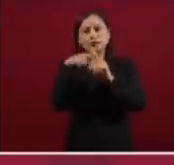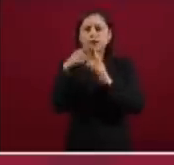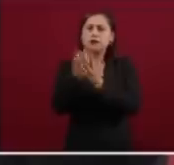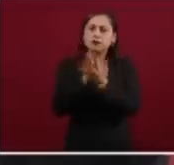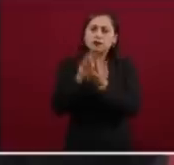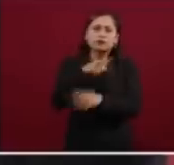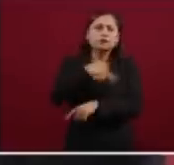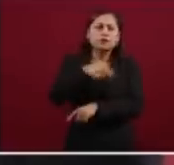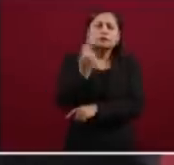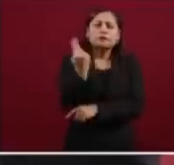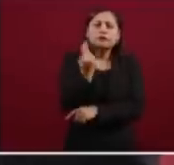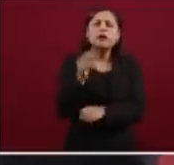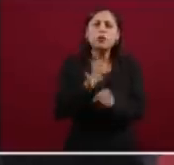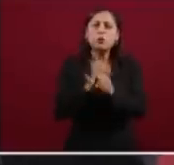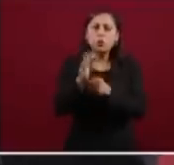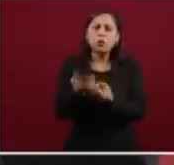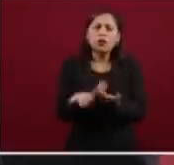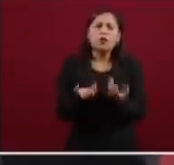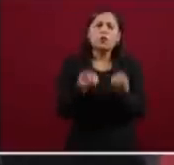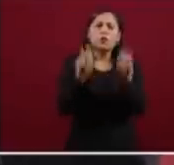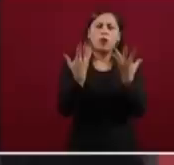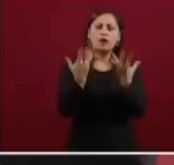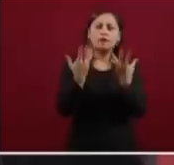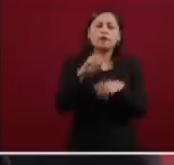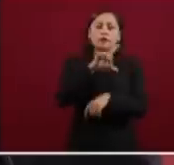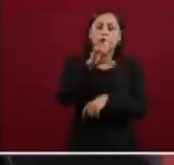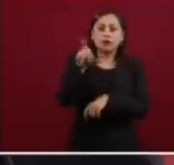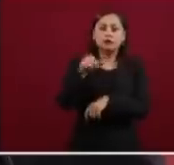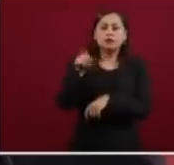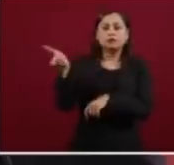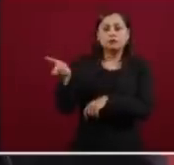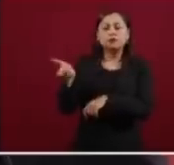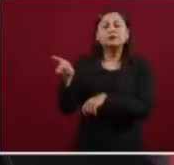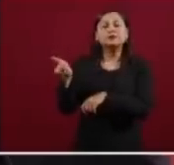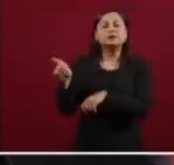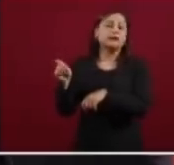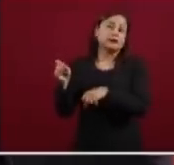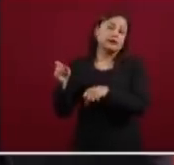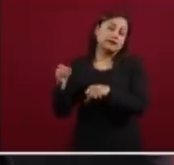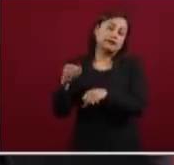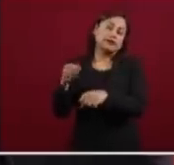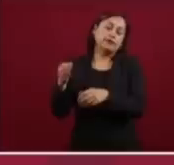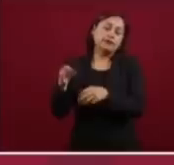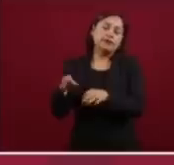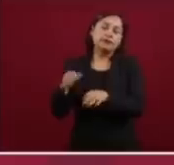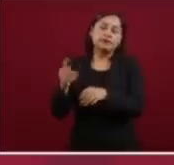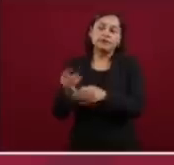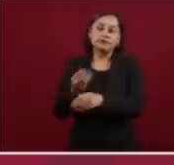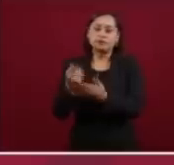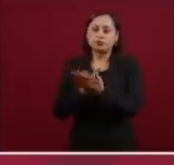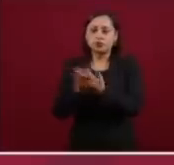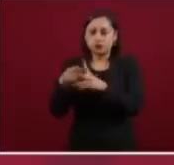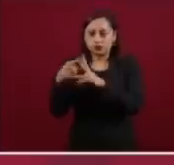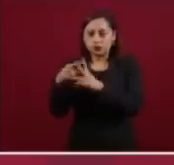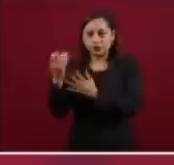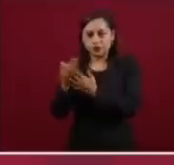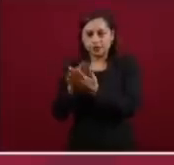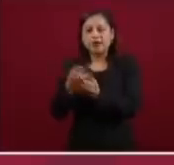y desde la tesorería de la federación como sucede en el caso de los maestros